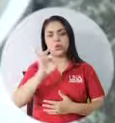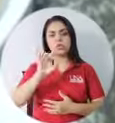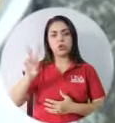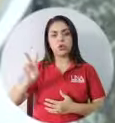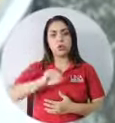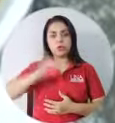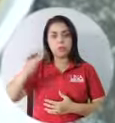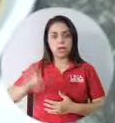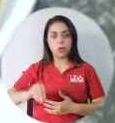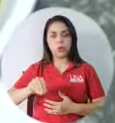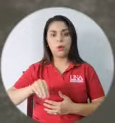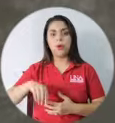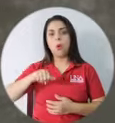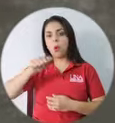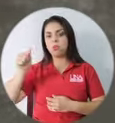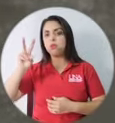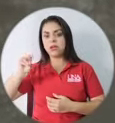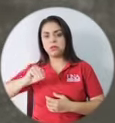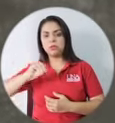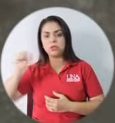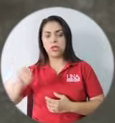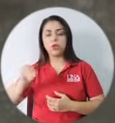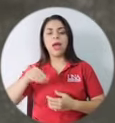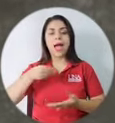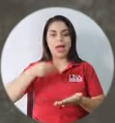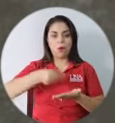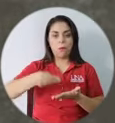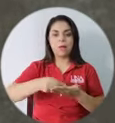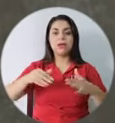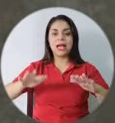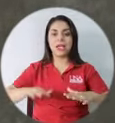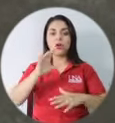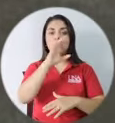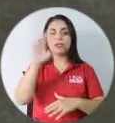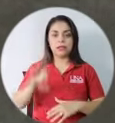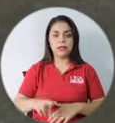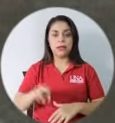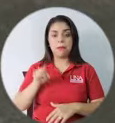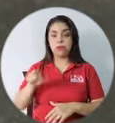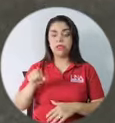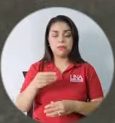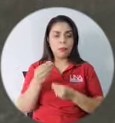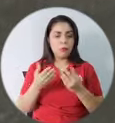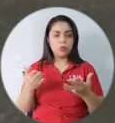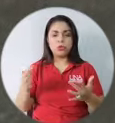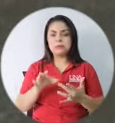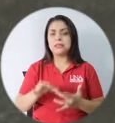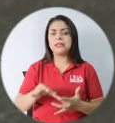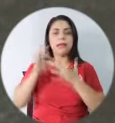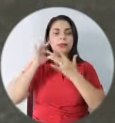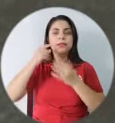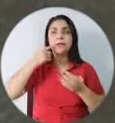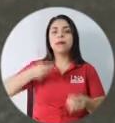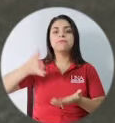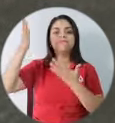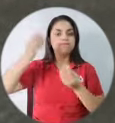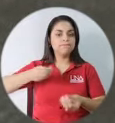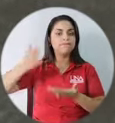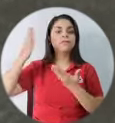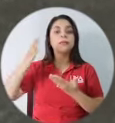lo consumimos en Costa Rica, pero como podrán ver es un producto esencialmente de exportación. ¿Por qué? Porque